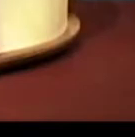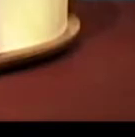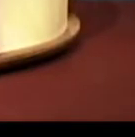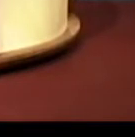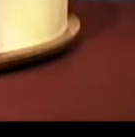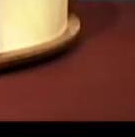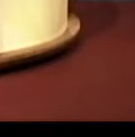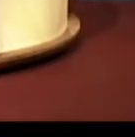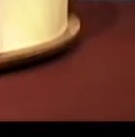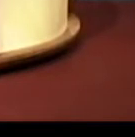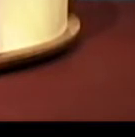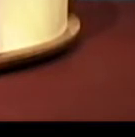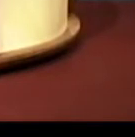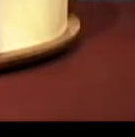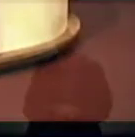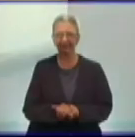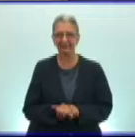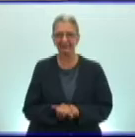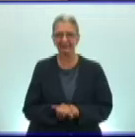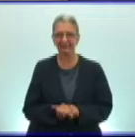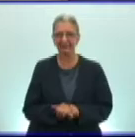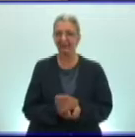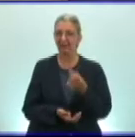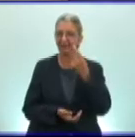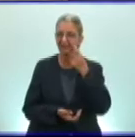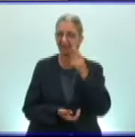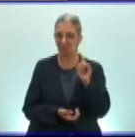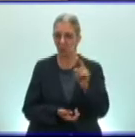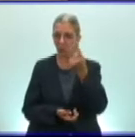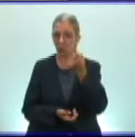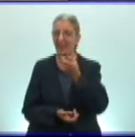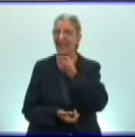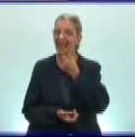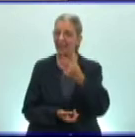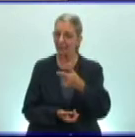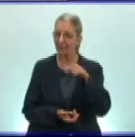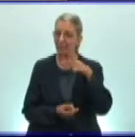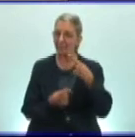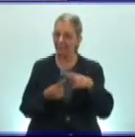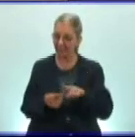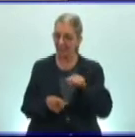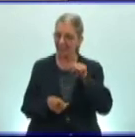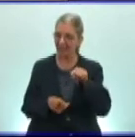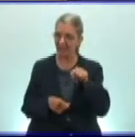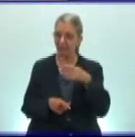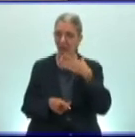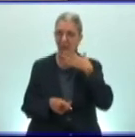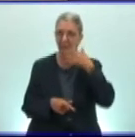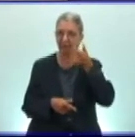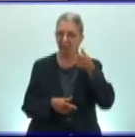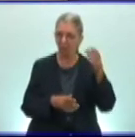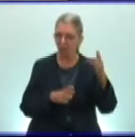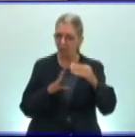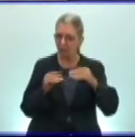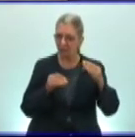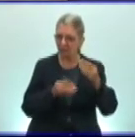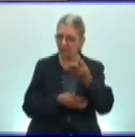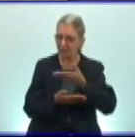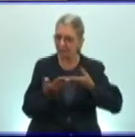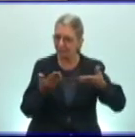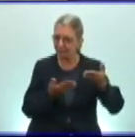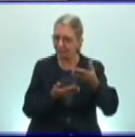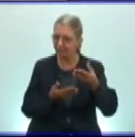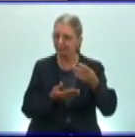Que hemos visto un solo ejemplo, pero esto favorece la comunicación. Fíjense lo importante que es conocer